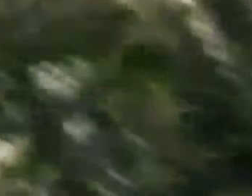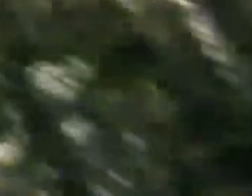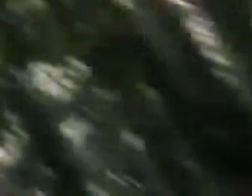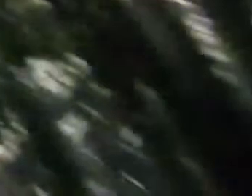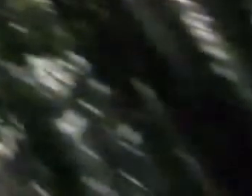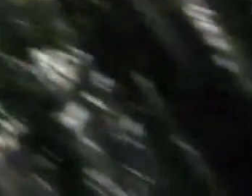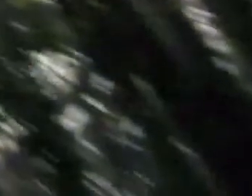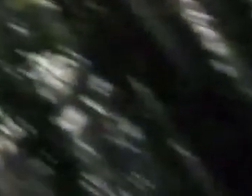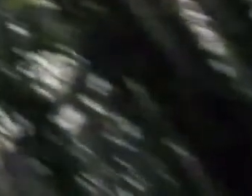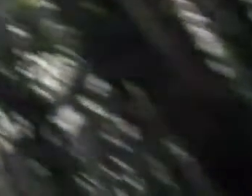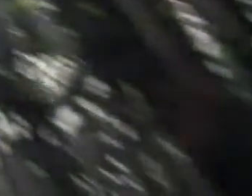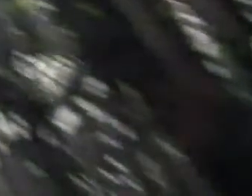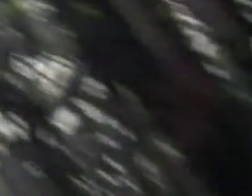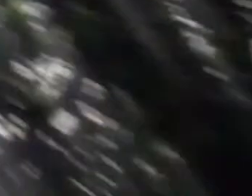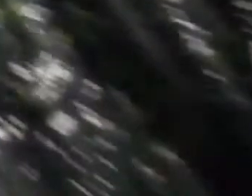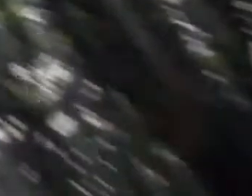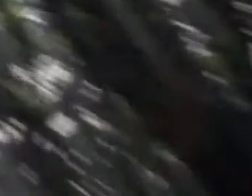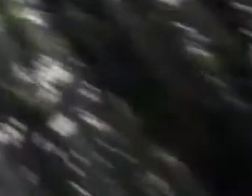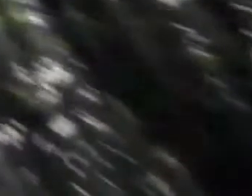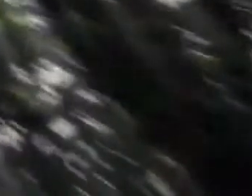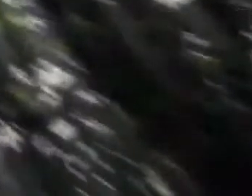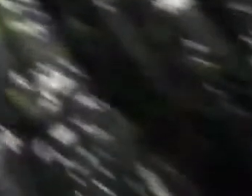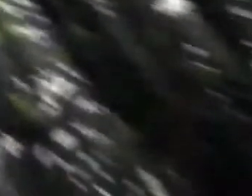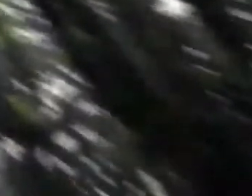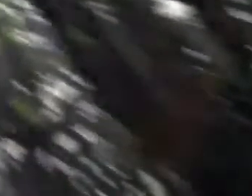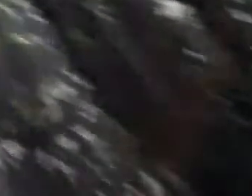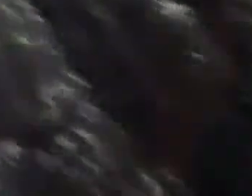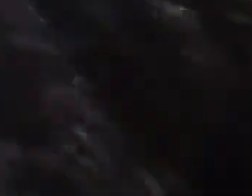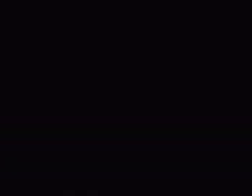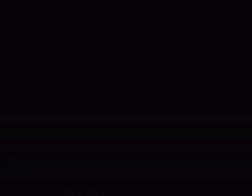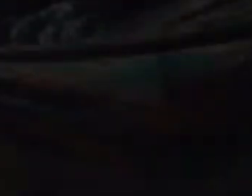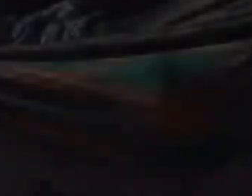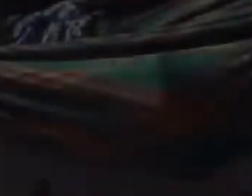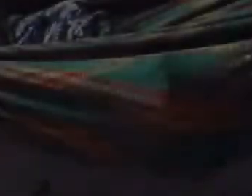ella, dependiendo de la enfermedad, cuál es la planta.